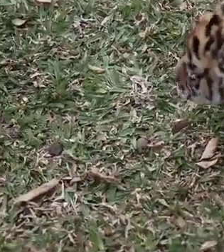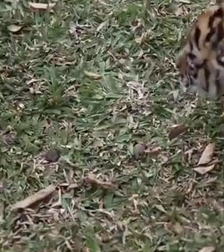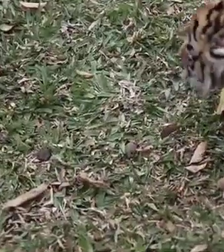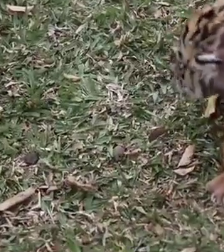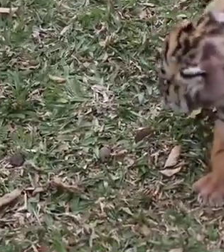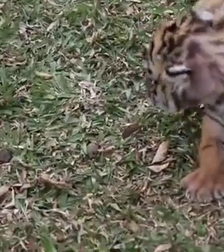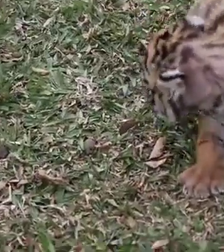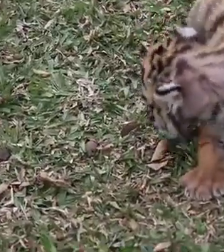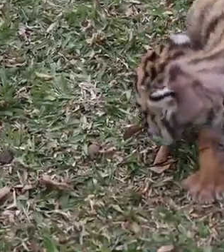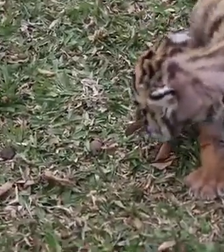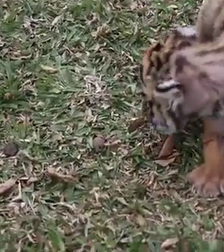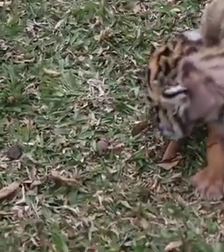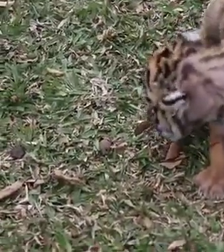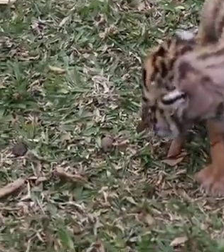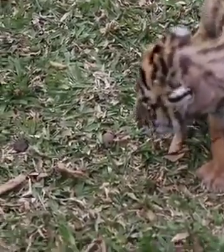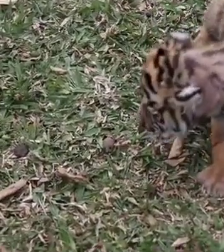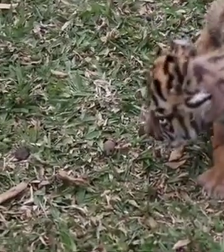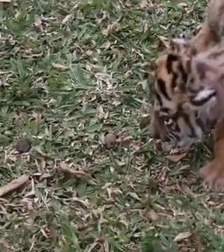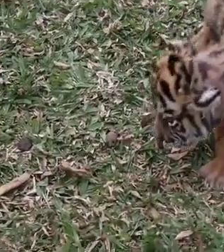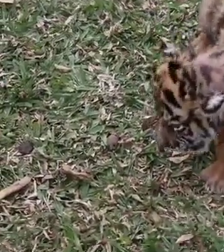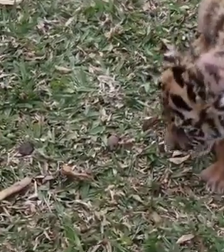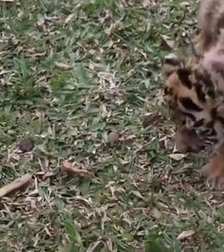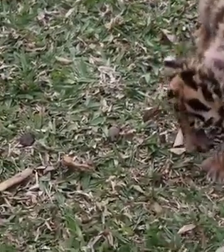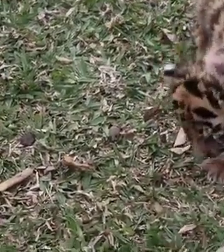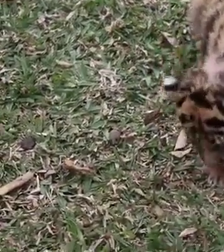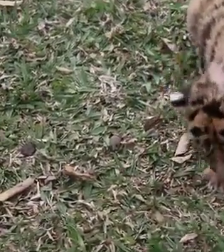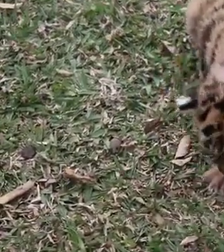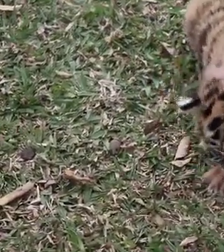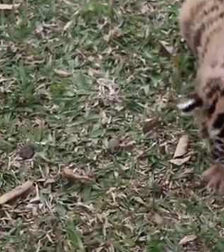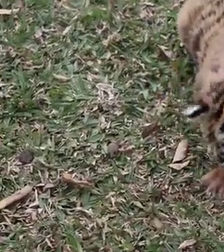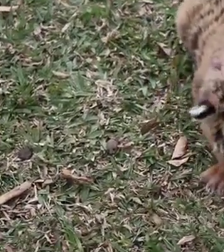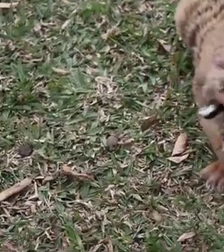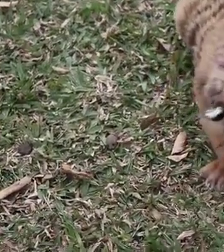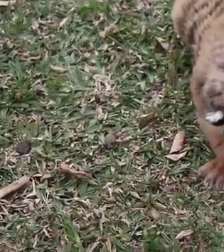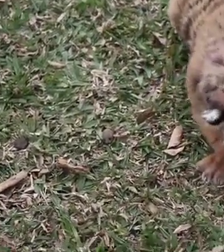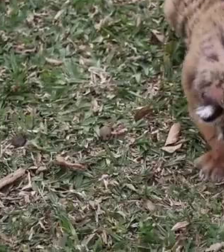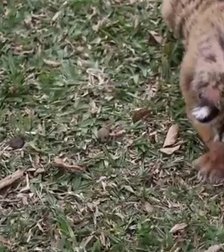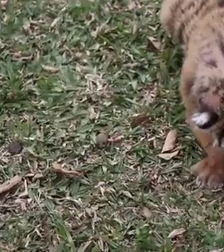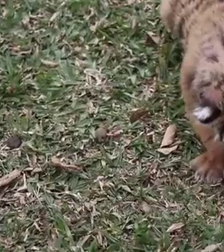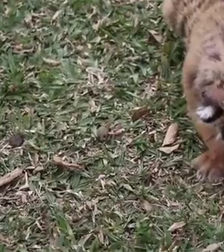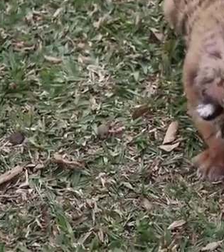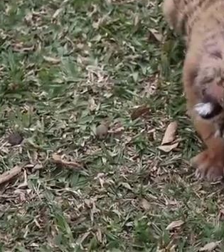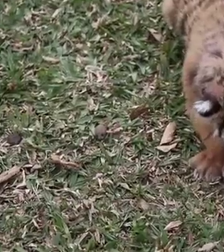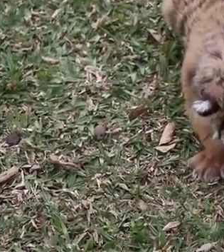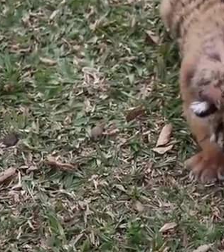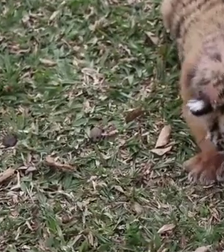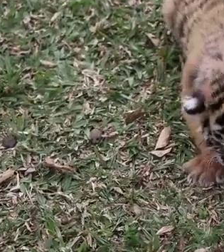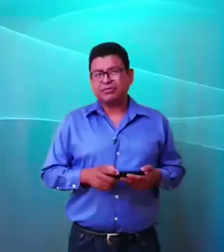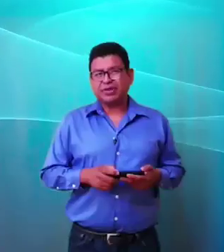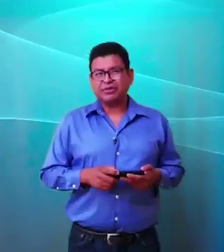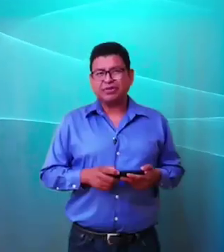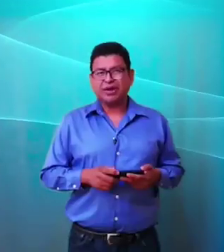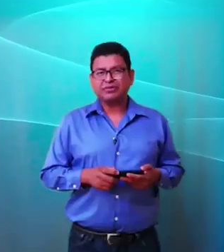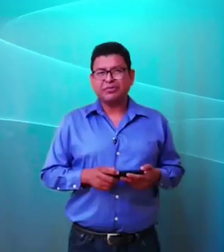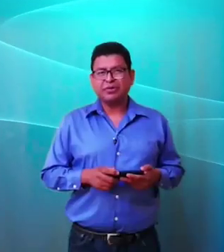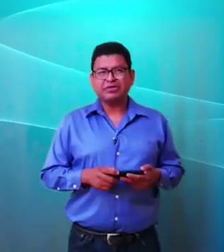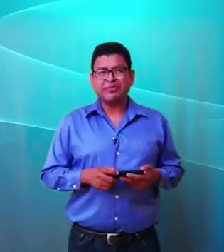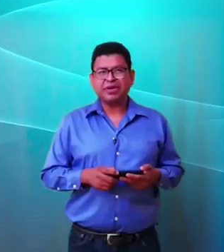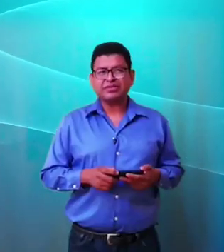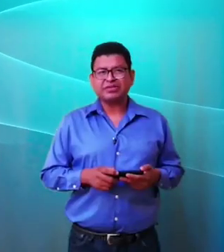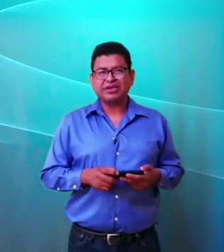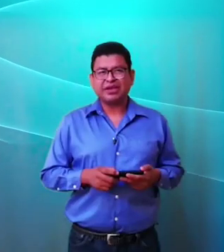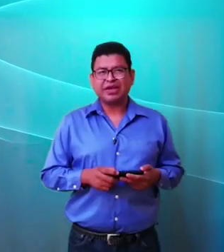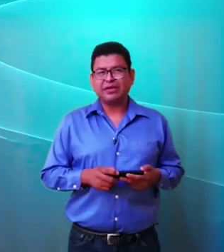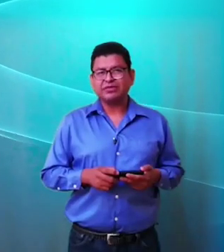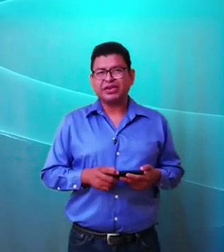vuelta al país debido a su singular nombre, que nos recuerda que puede haber buenas noticias en esta contingencia. Y antes de irnos, aprovecho para saludar a los amigos y